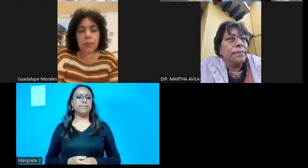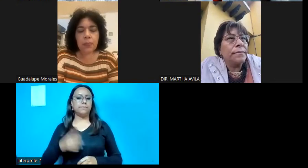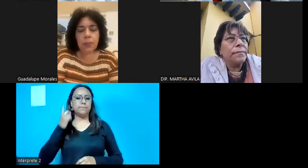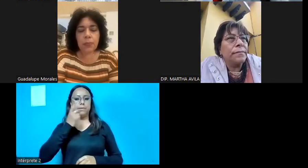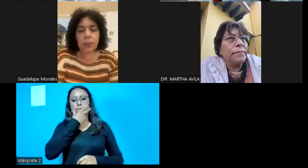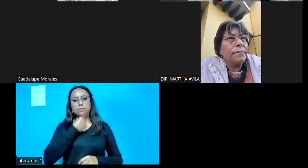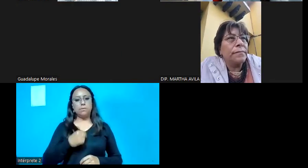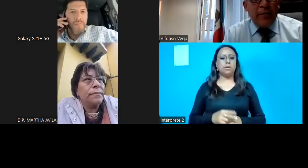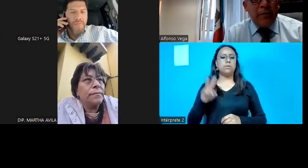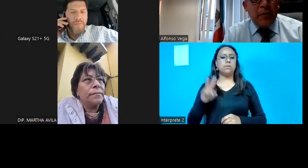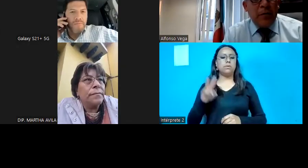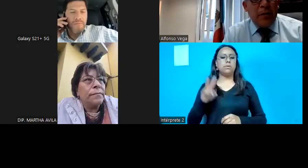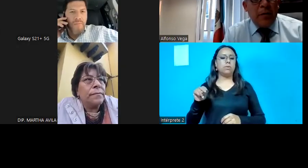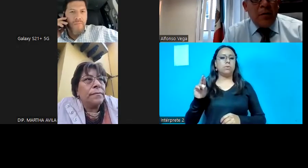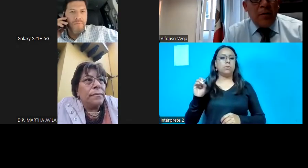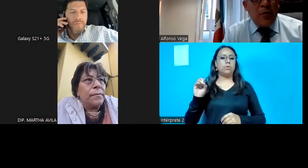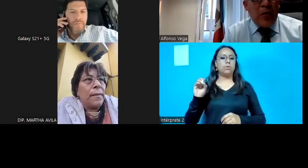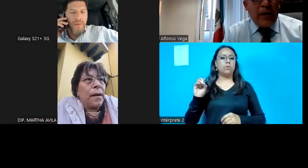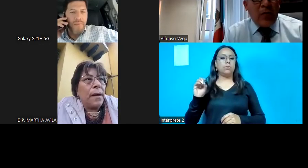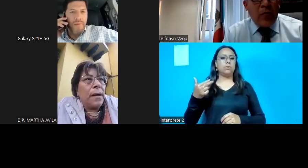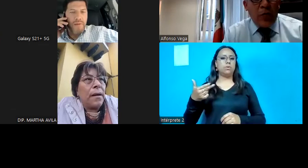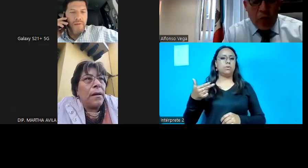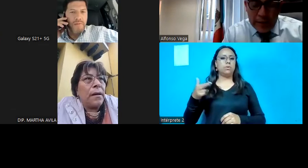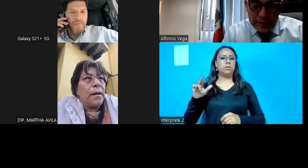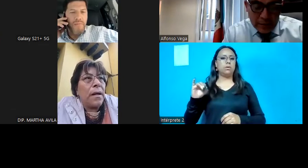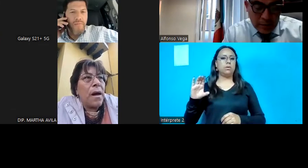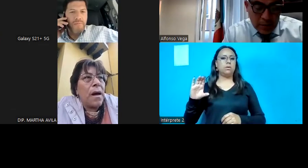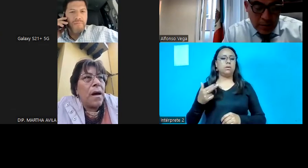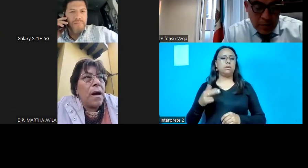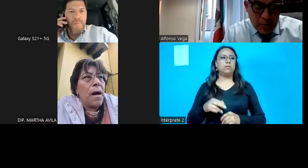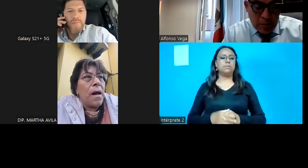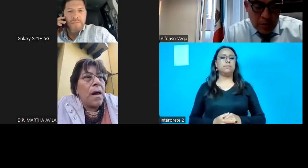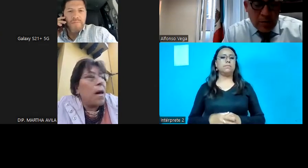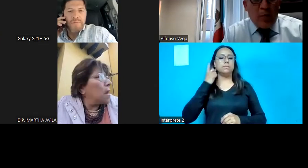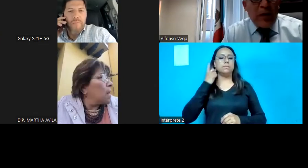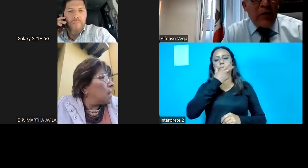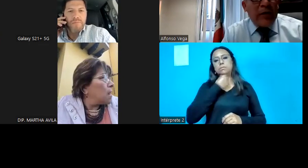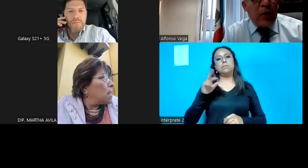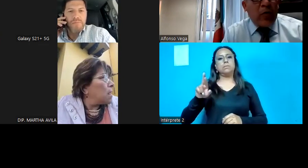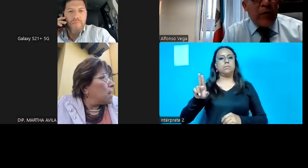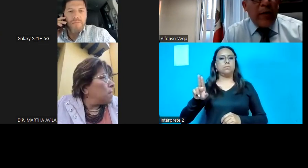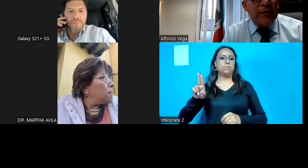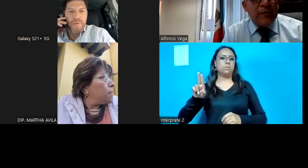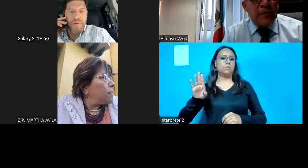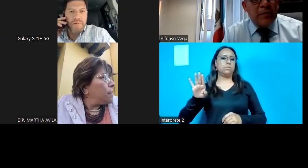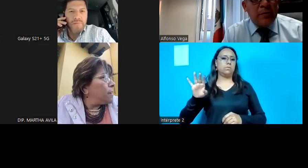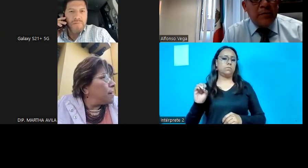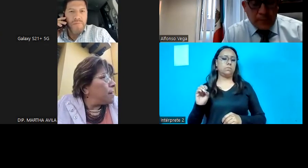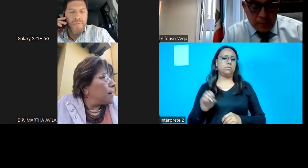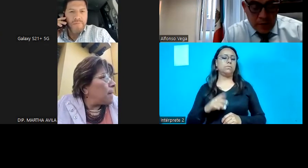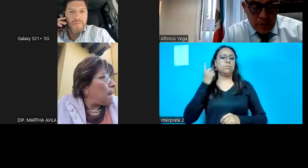Cristian Damián Conrer de la isla. Diputado Ricardo Rubio Torres. Diputado Ernesto Larcón Jiménez.